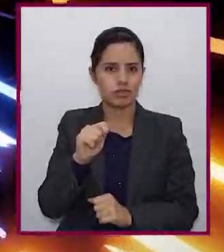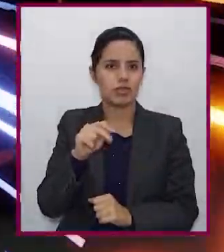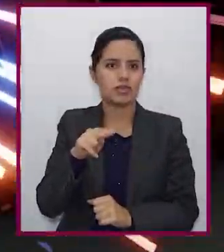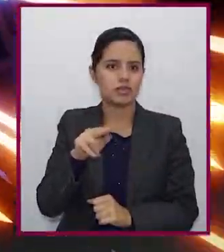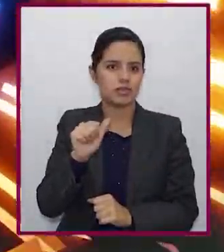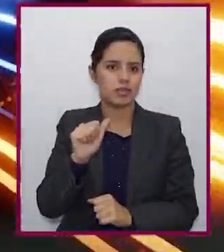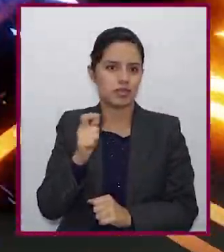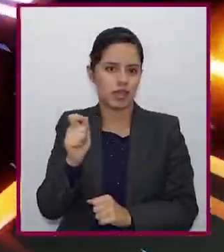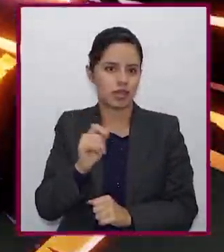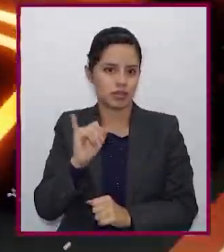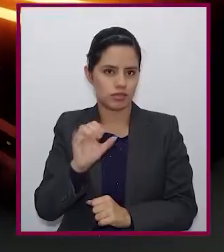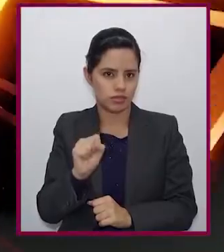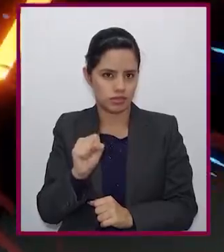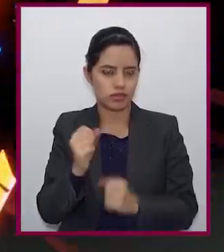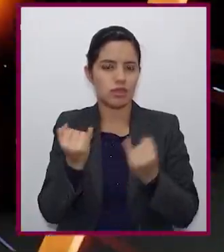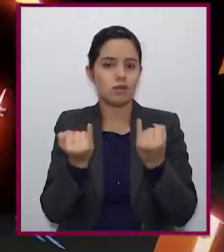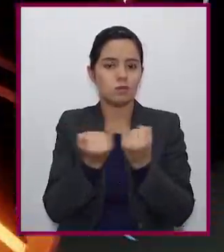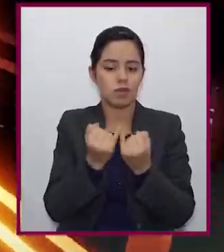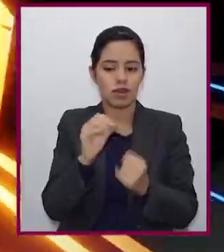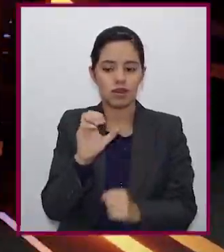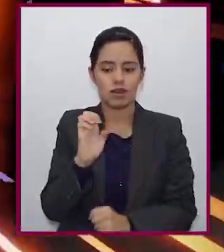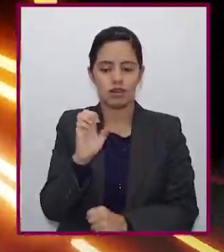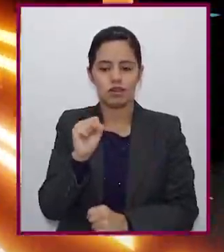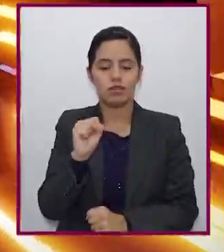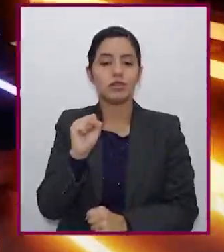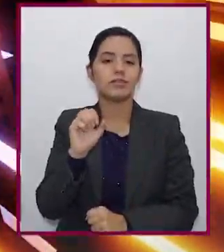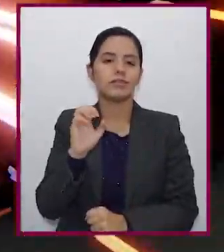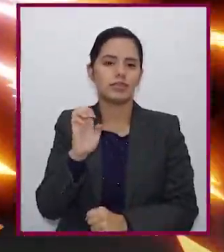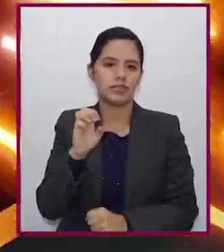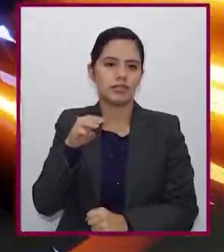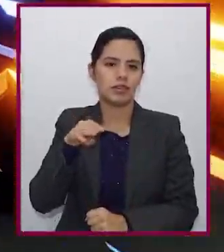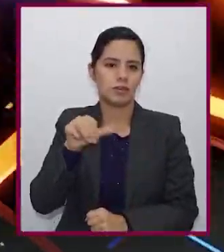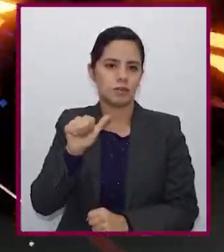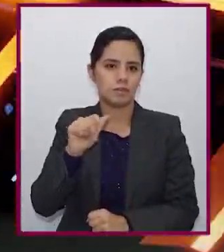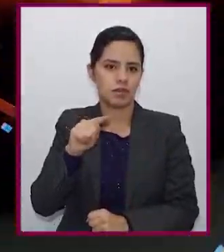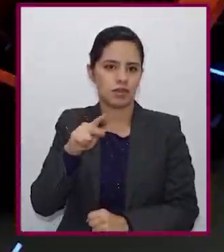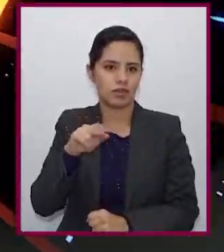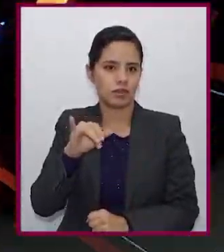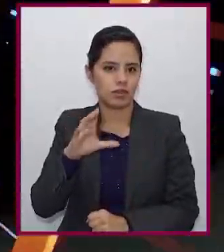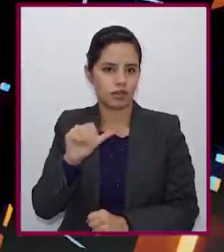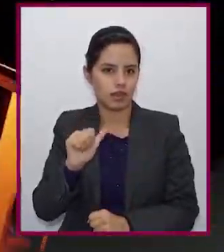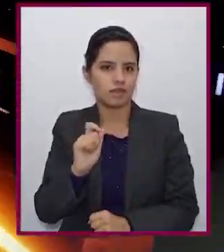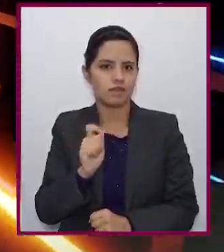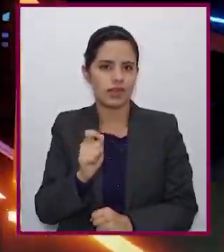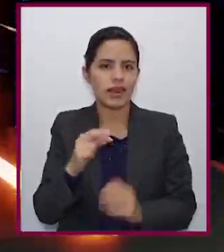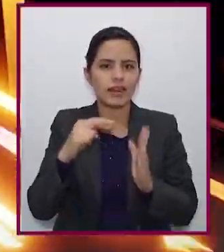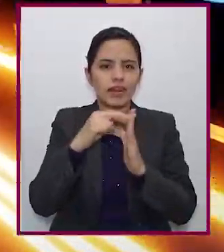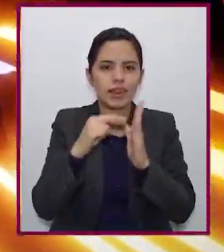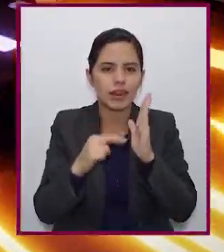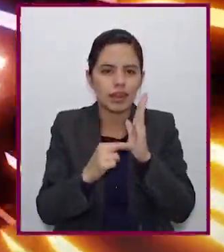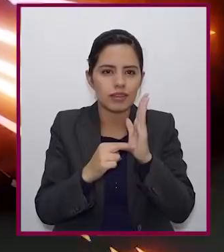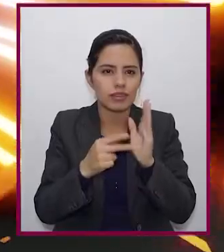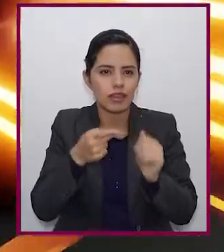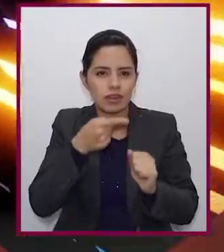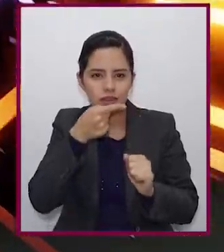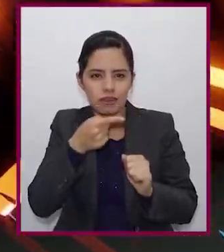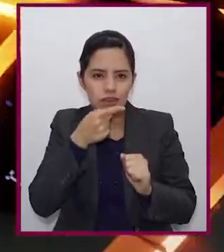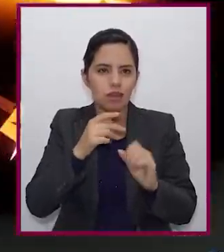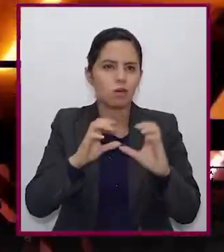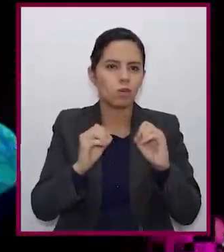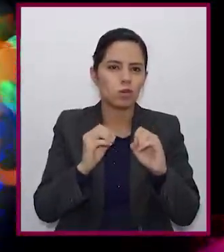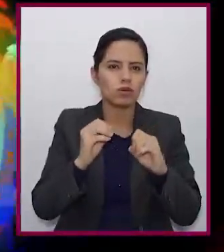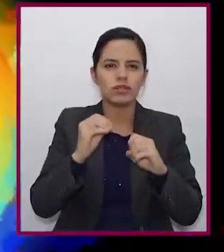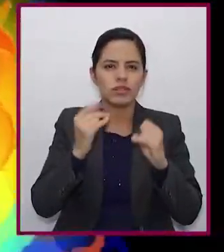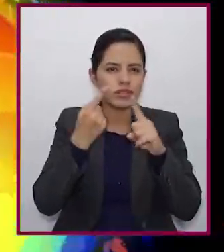que tanto en el lenguaje natural como en el de la programación se encargan de revisar las funciones de las palabras, así como las reglas gramaticales con las que